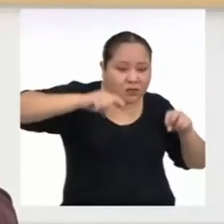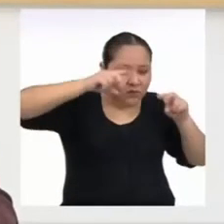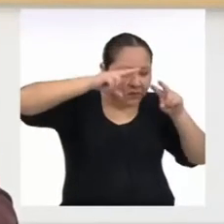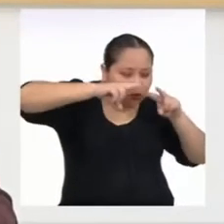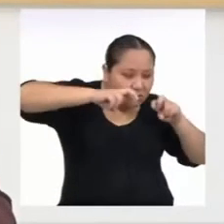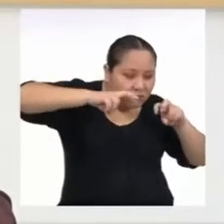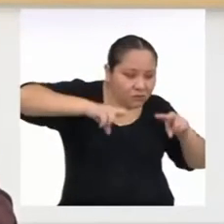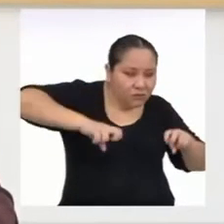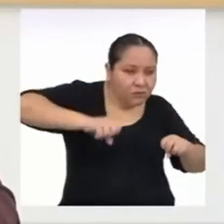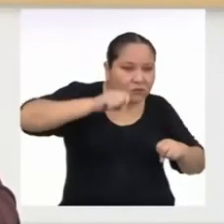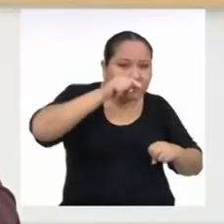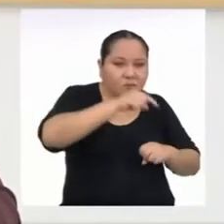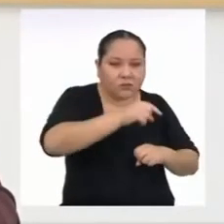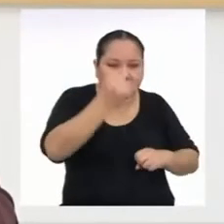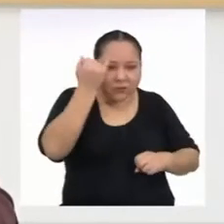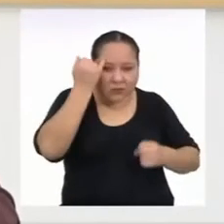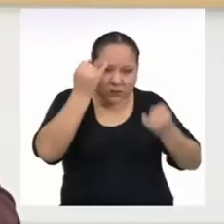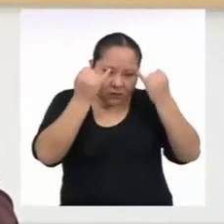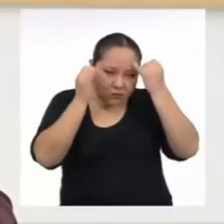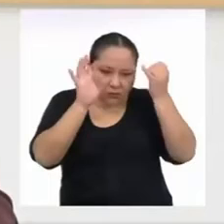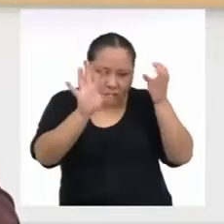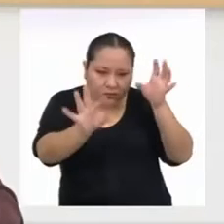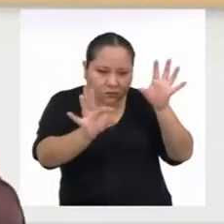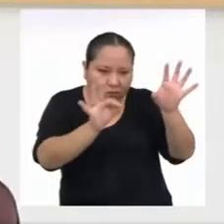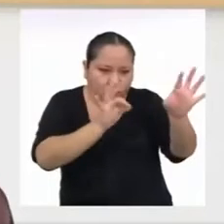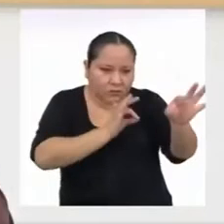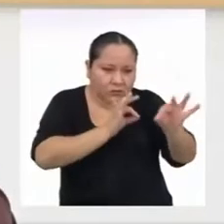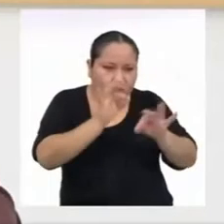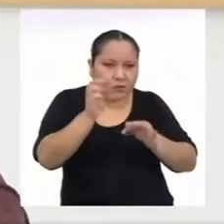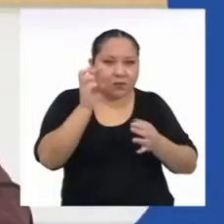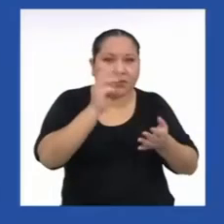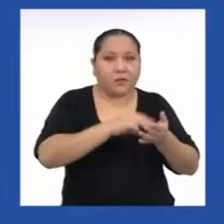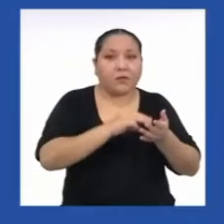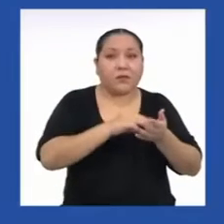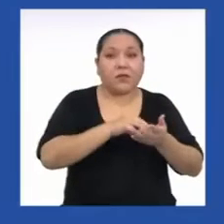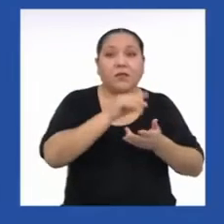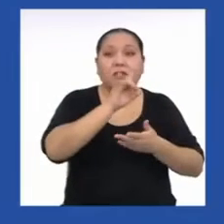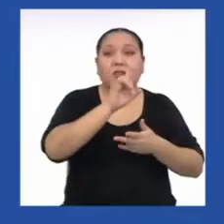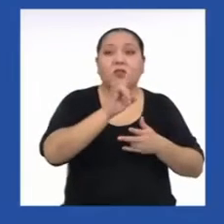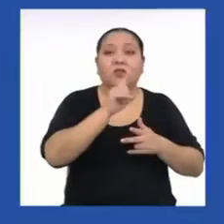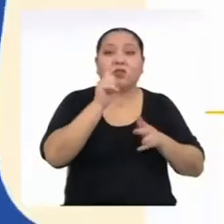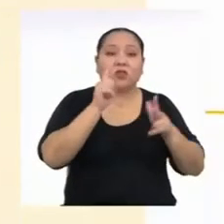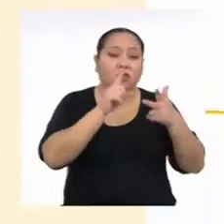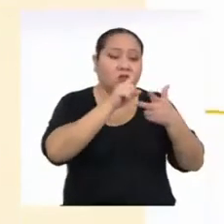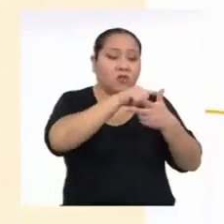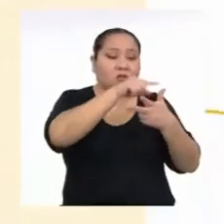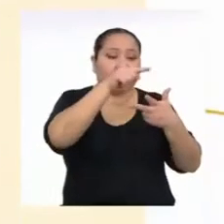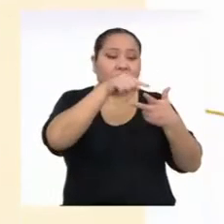o intencionales y los más utilizados son 3.